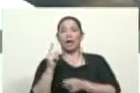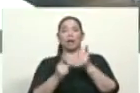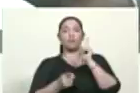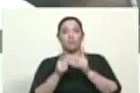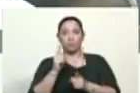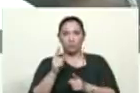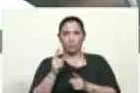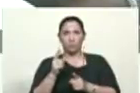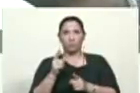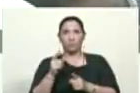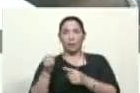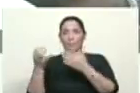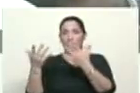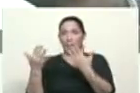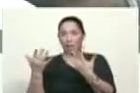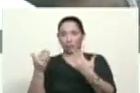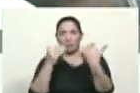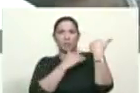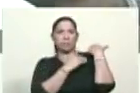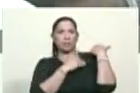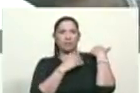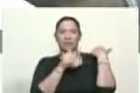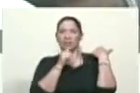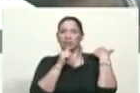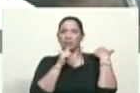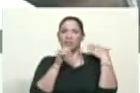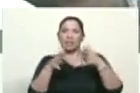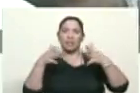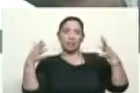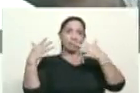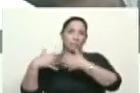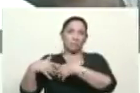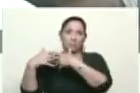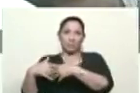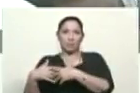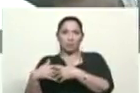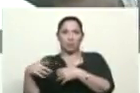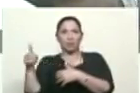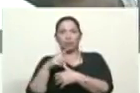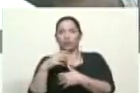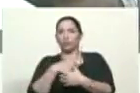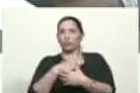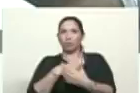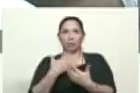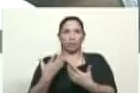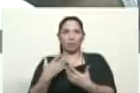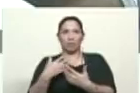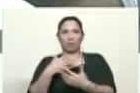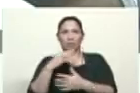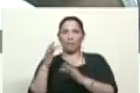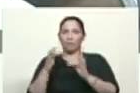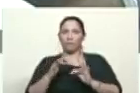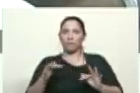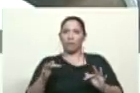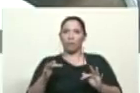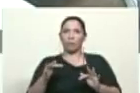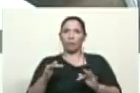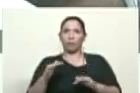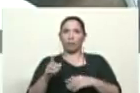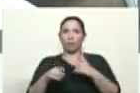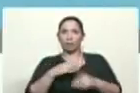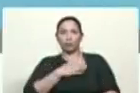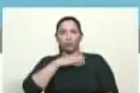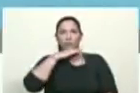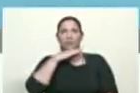que están en manos, la responsabilidad son de grandes transnacionales que no los colocan de forma oportuna, regular y suficiente